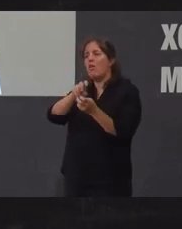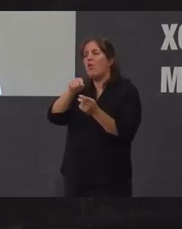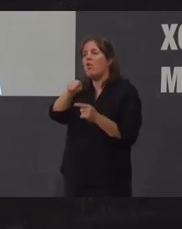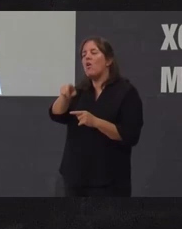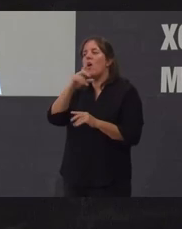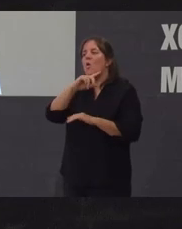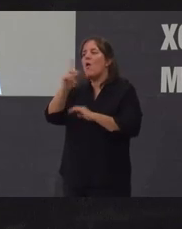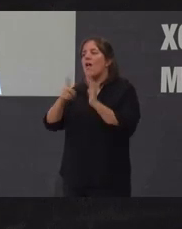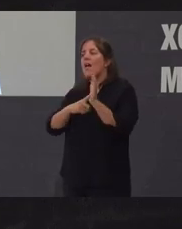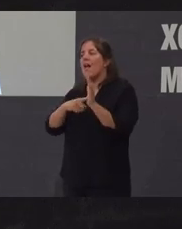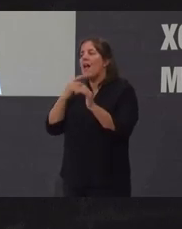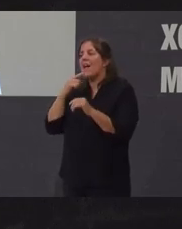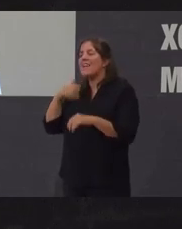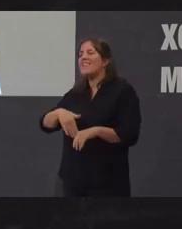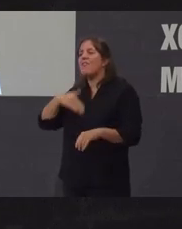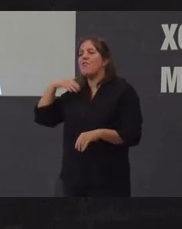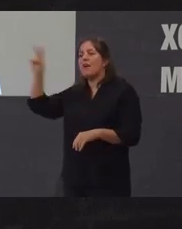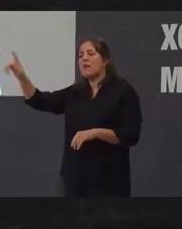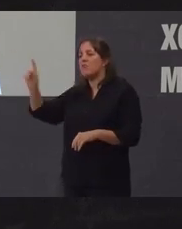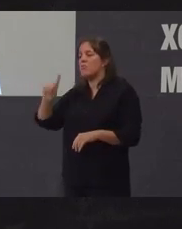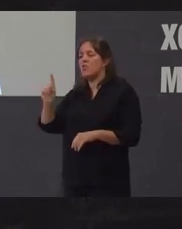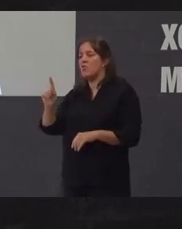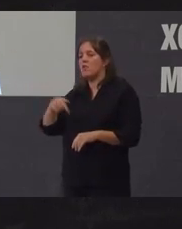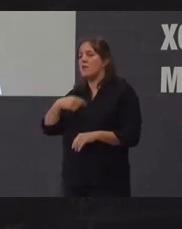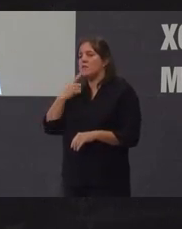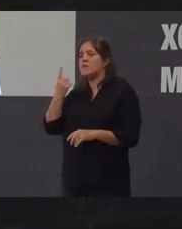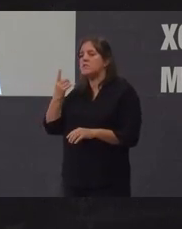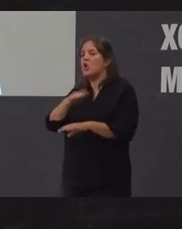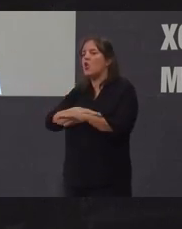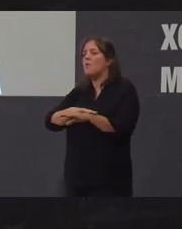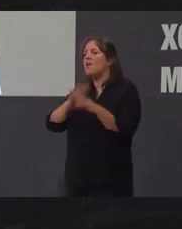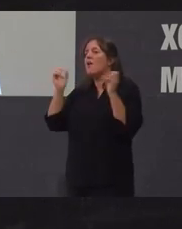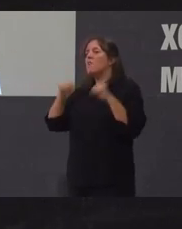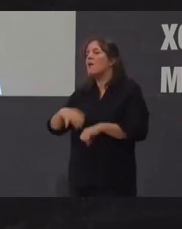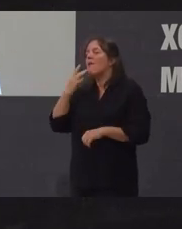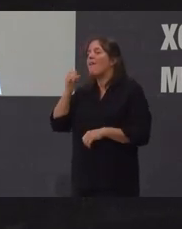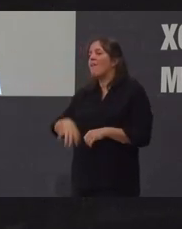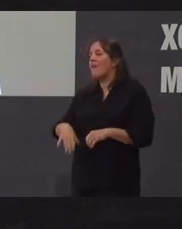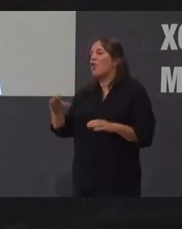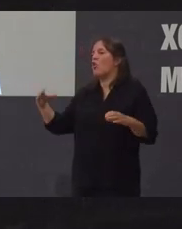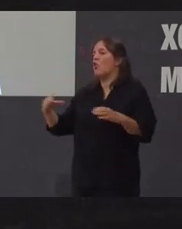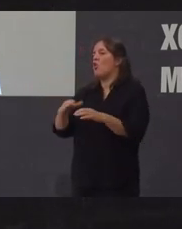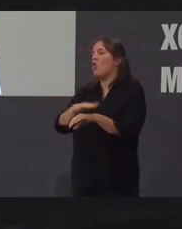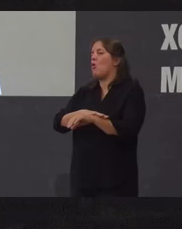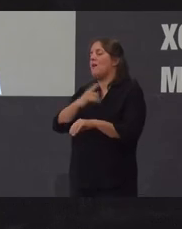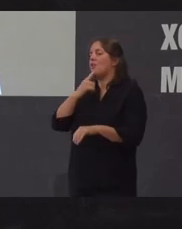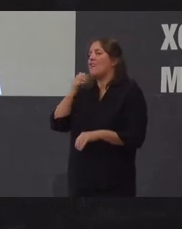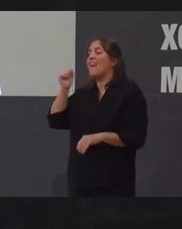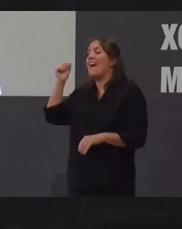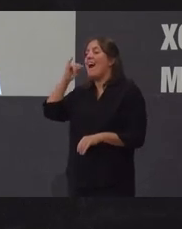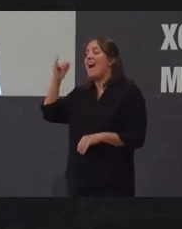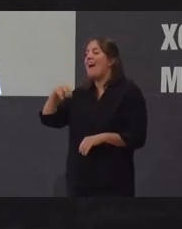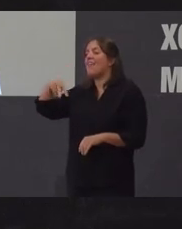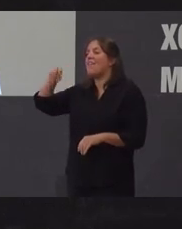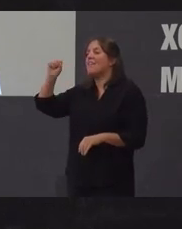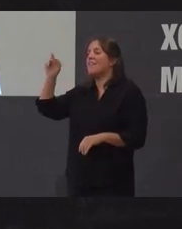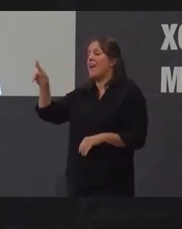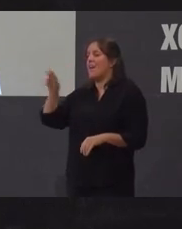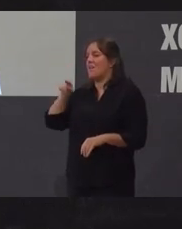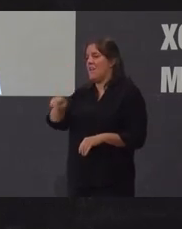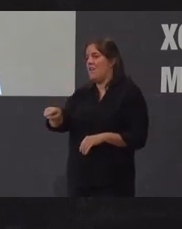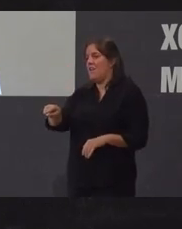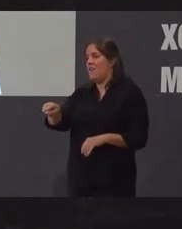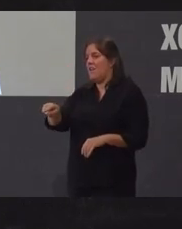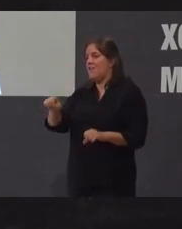cunha lei que aprobase no goberno de Aznar. Dicir, non lle botemos a culpa do franquismo a cousas que teñen que ver ca nosa democracia. Non hai ninguna